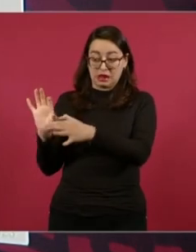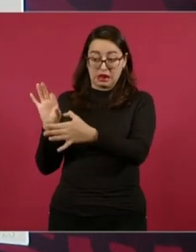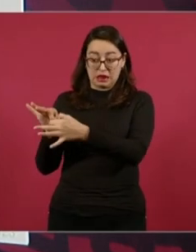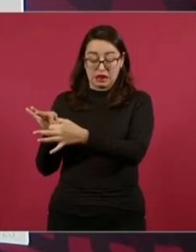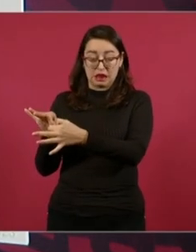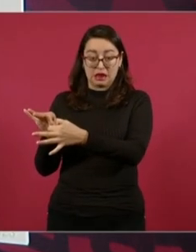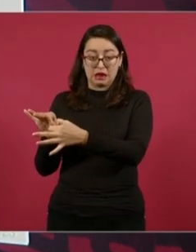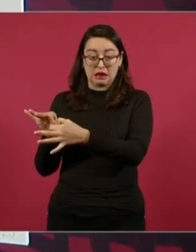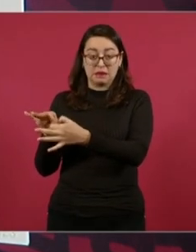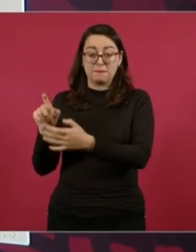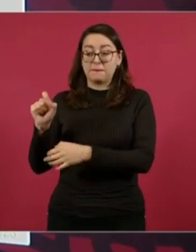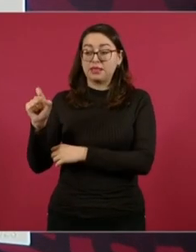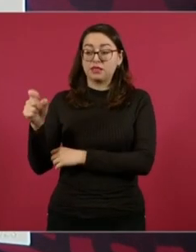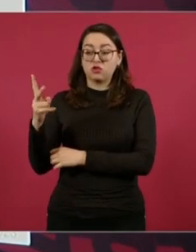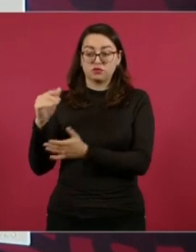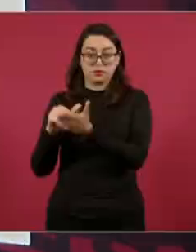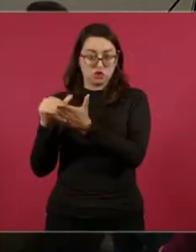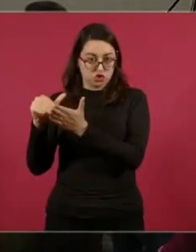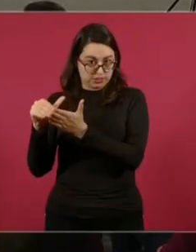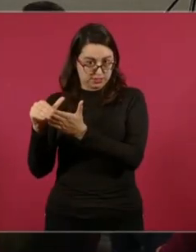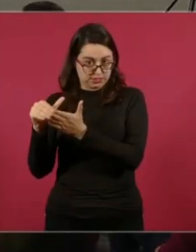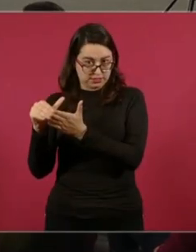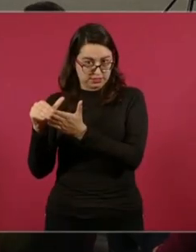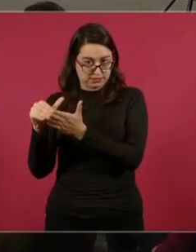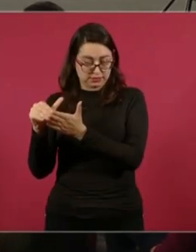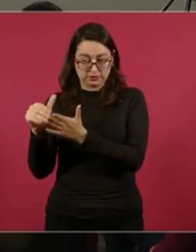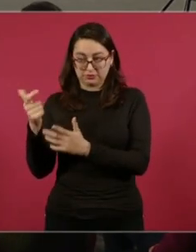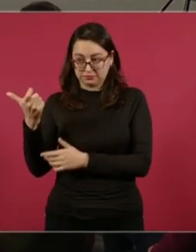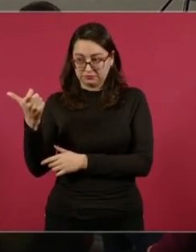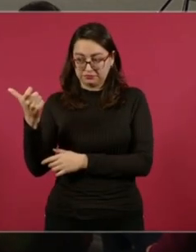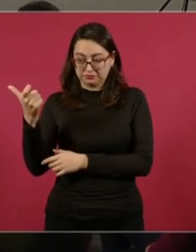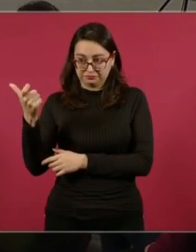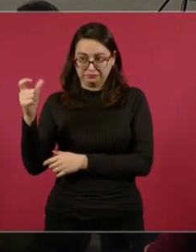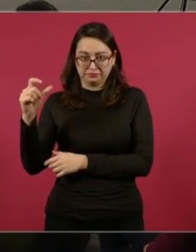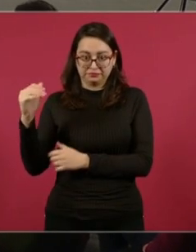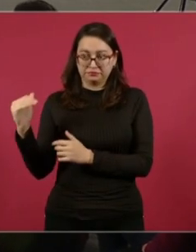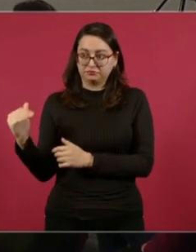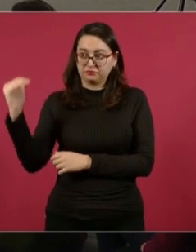decisión. Entonces, muchos maestros se beneficiaron